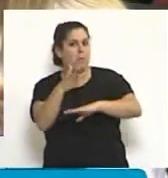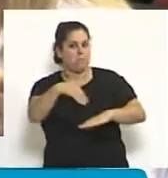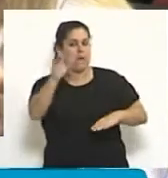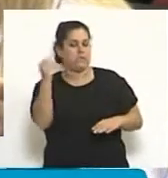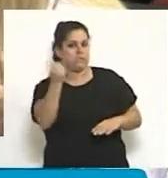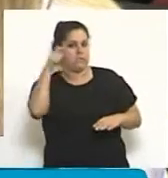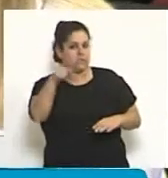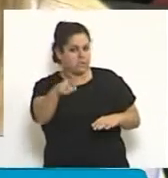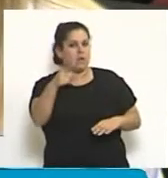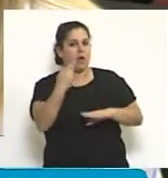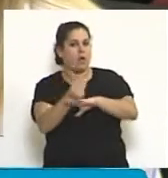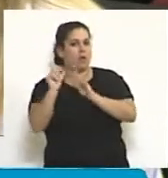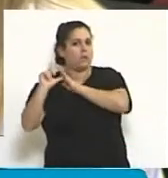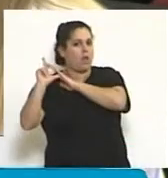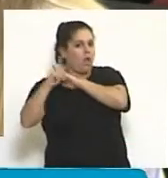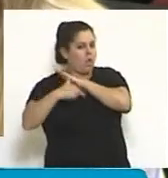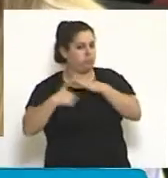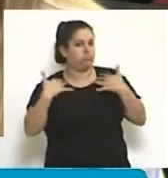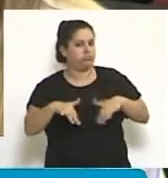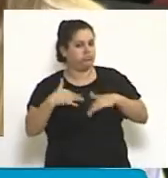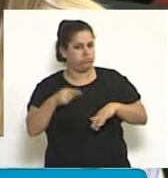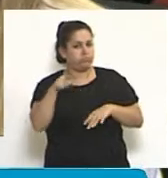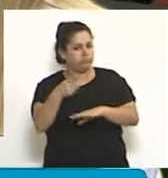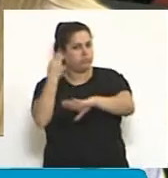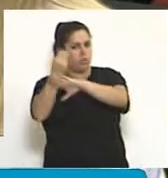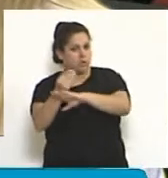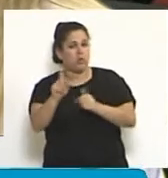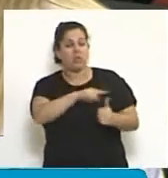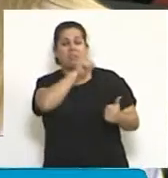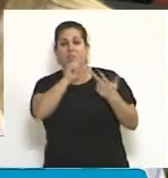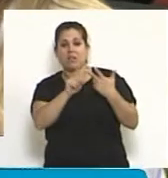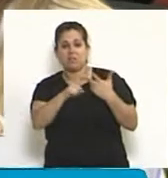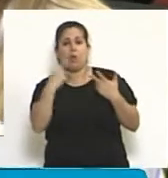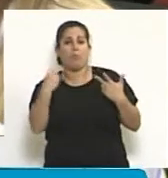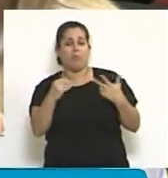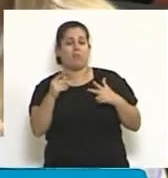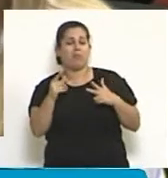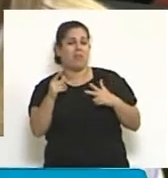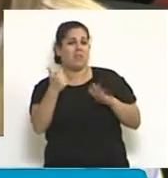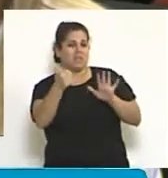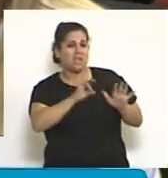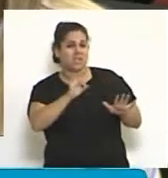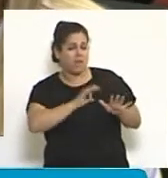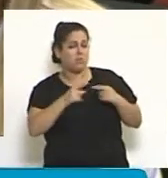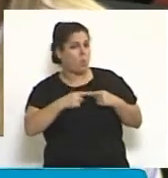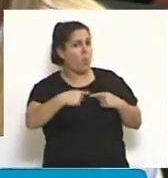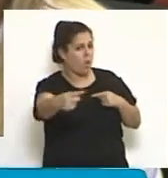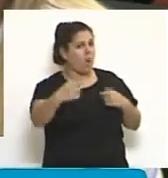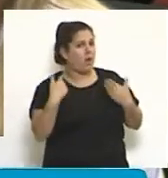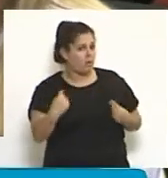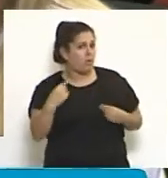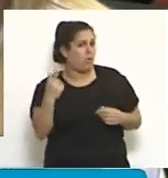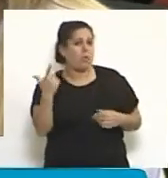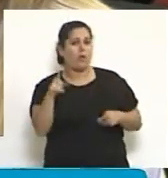más significativo el transcurso del tiempo de los 6 años. Tercero, porque poner un plazo tan largo no considera